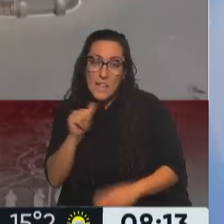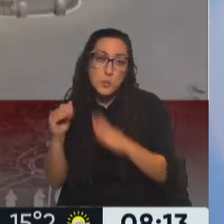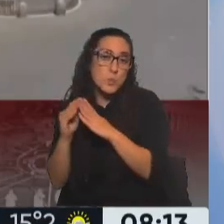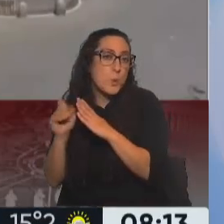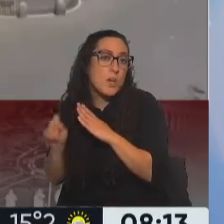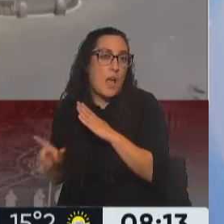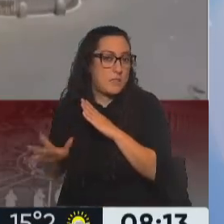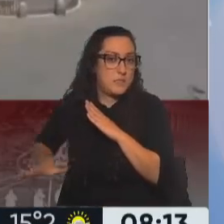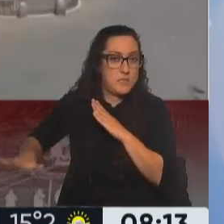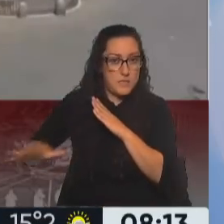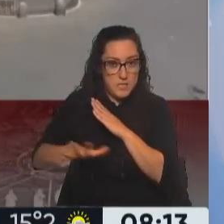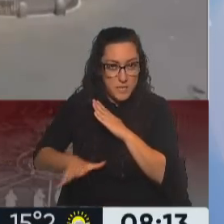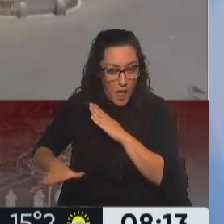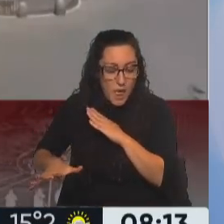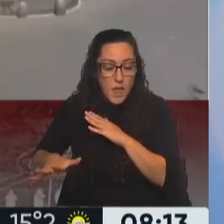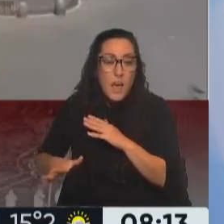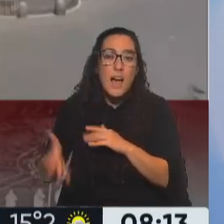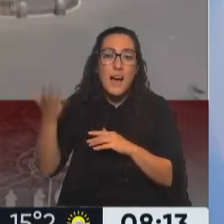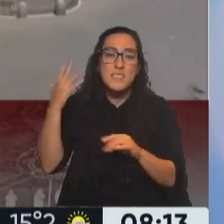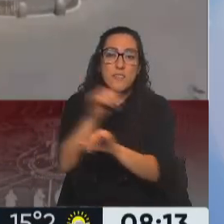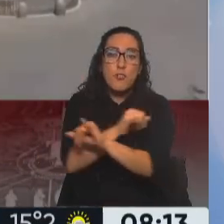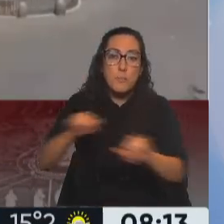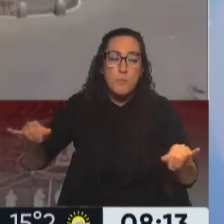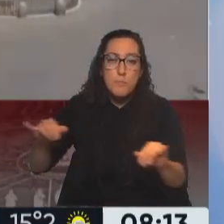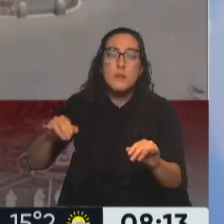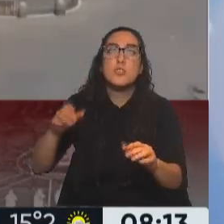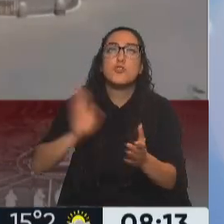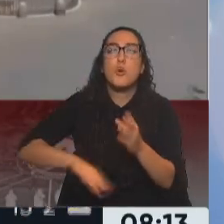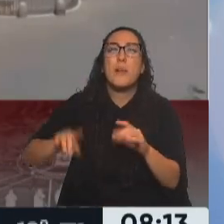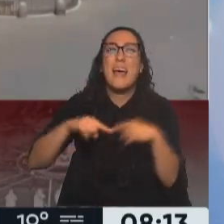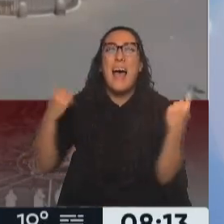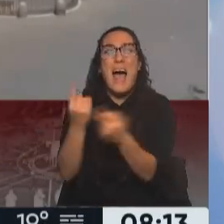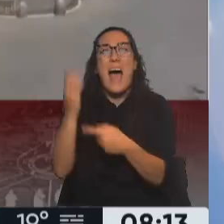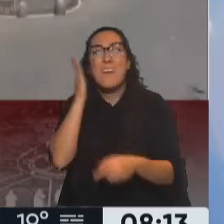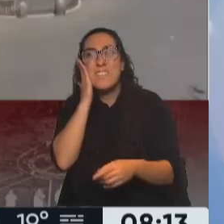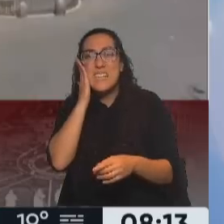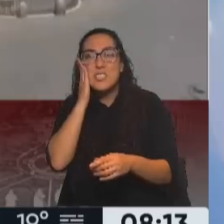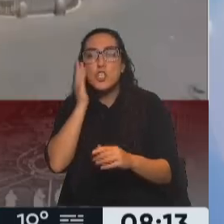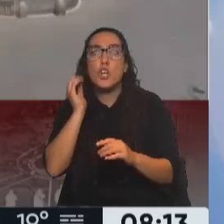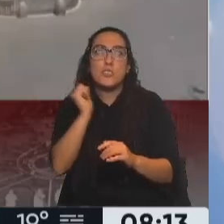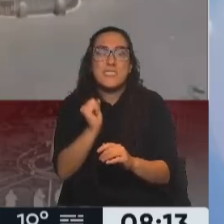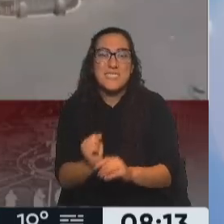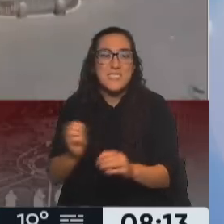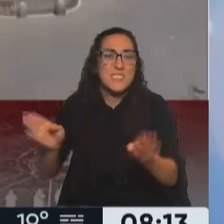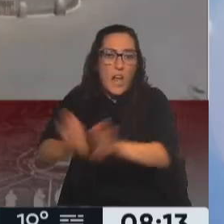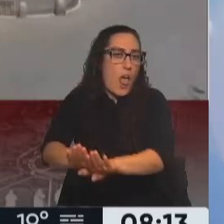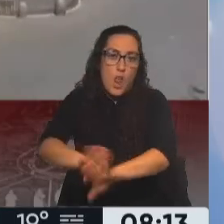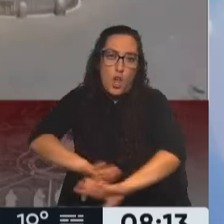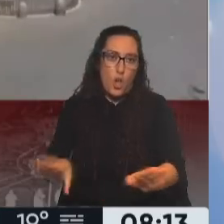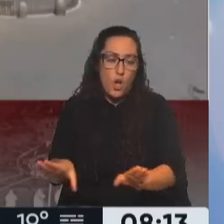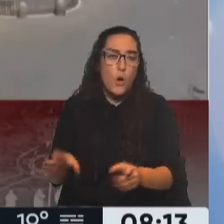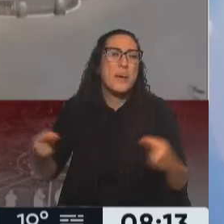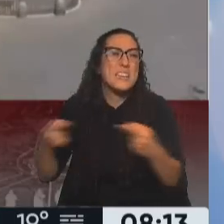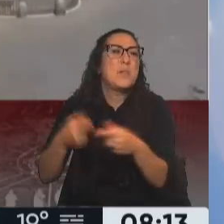Francisco. Ayer la información hablaba del sellado de la habitación. ¿El sellado de una habitación del Papa, ¿qué es? ¿Para preservar